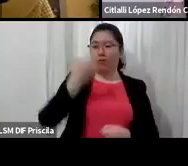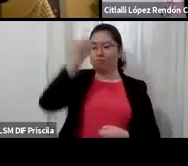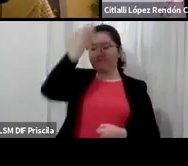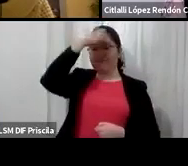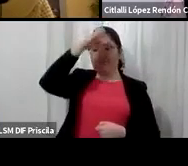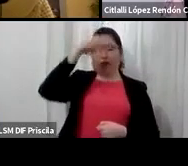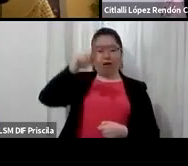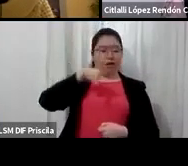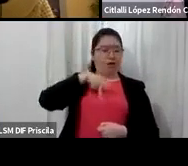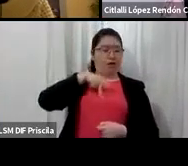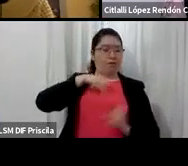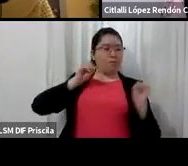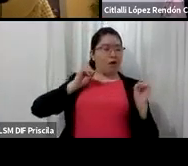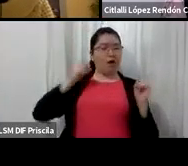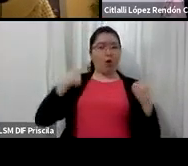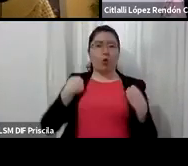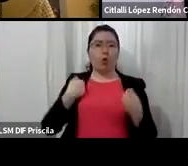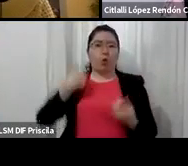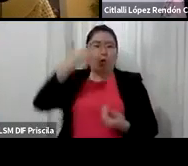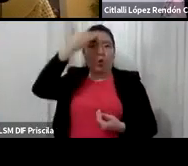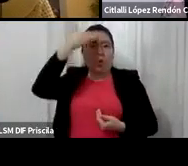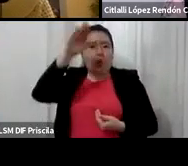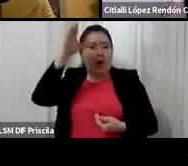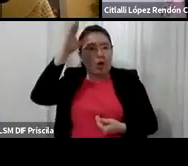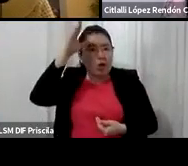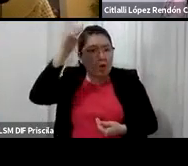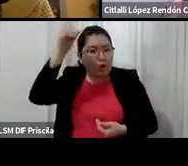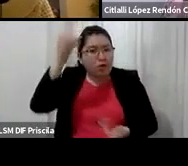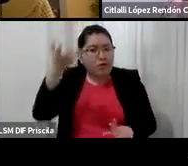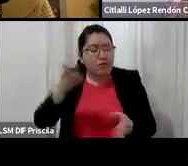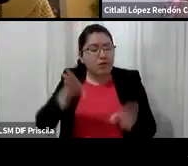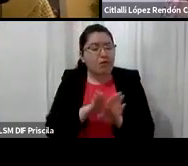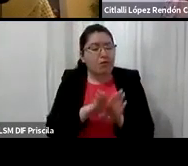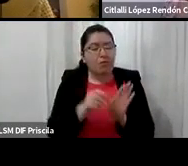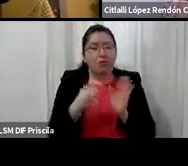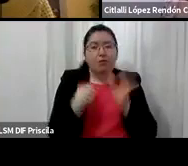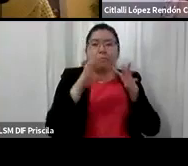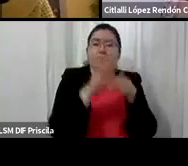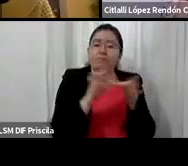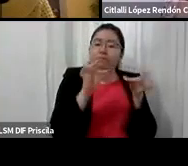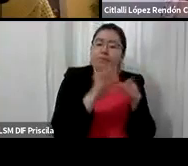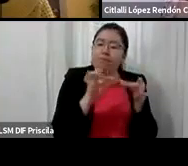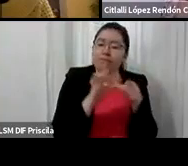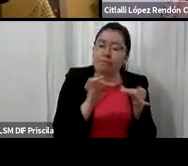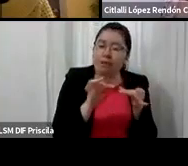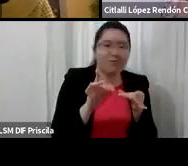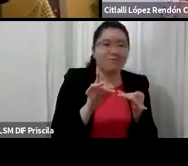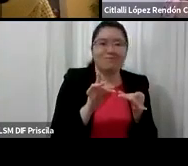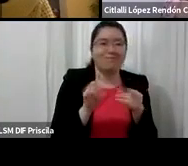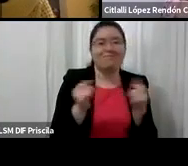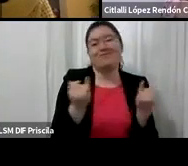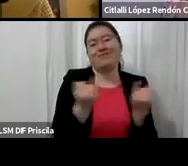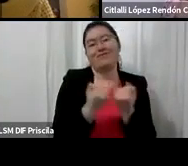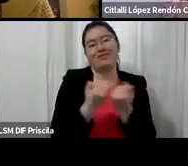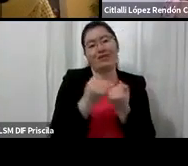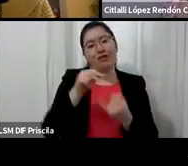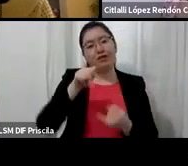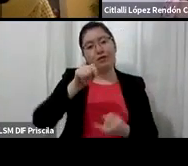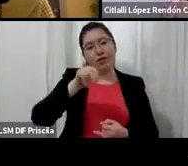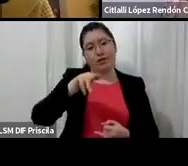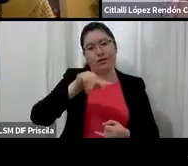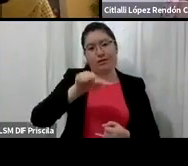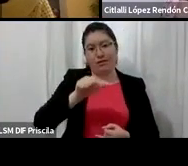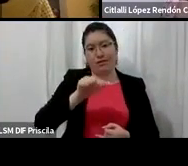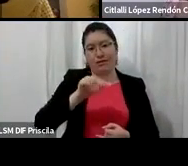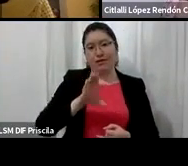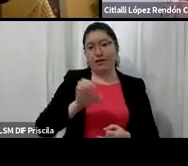como mencionaban Tania y Citlali. Entonces, la siguiente pregunta es en sí,